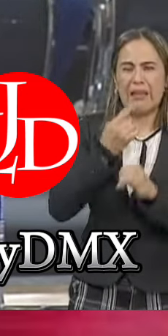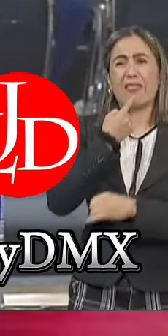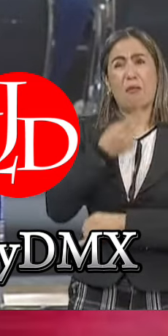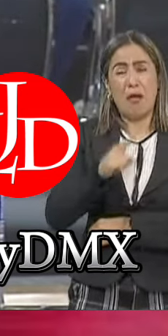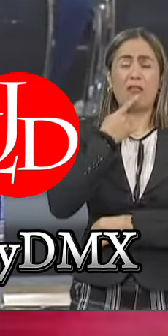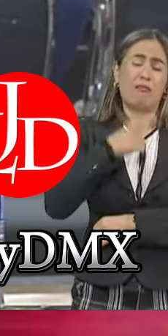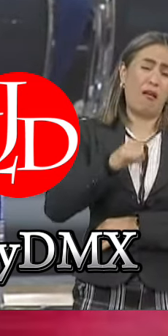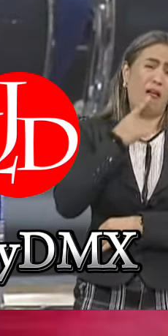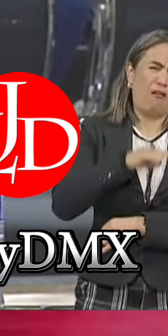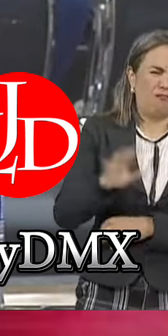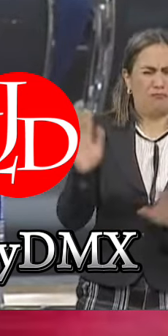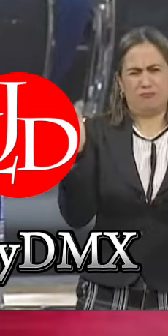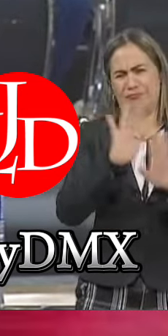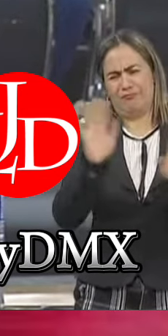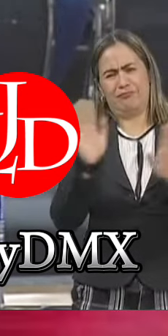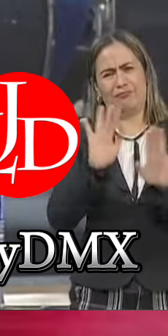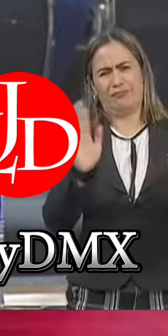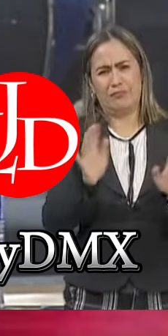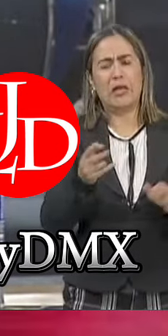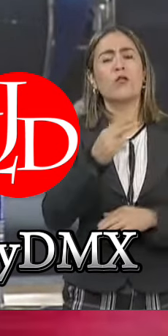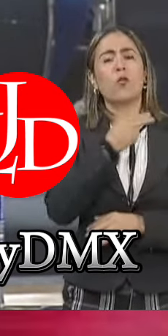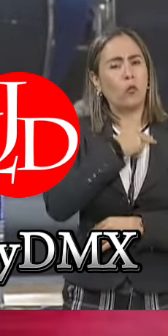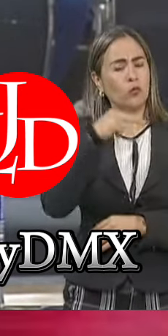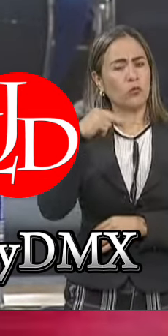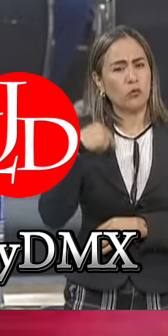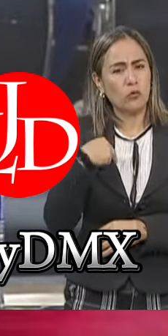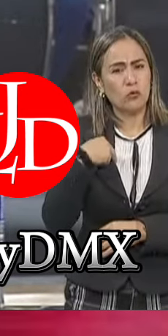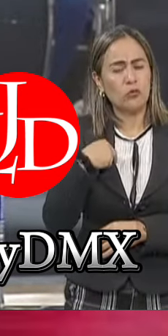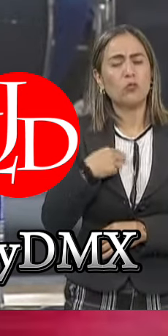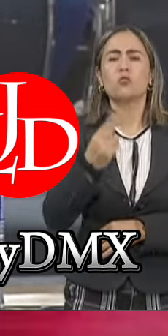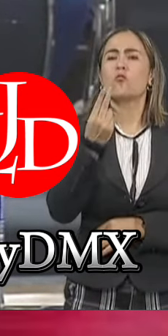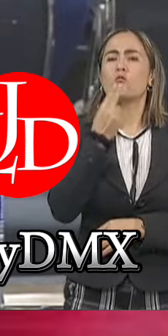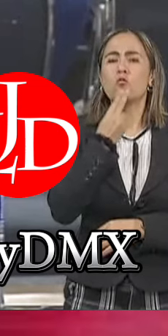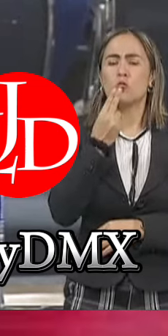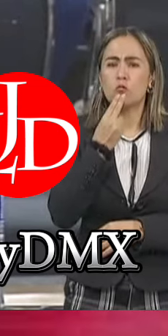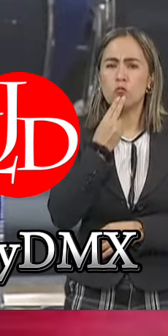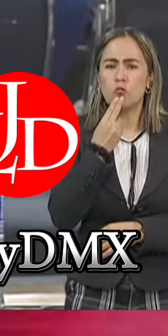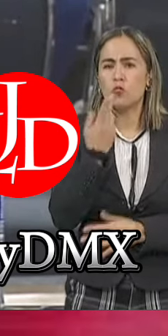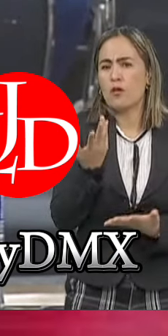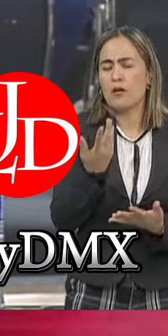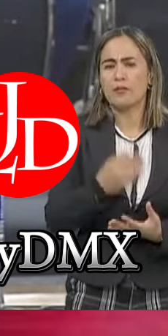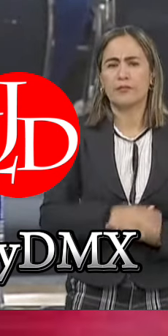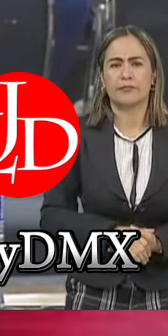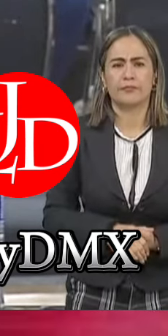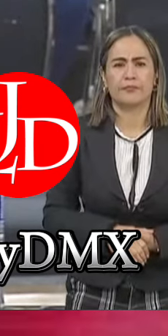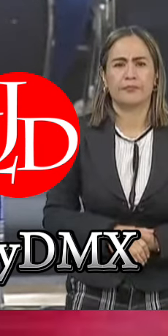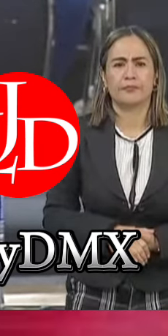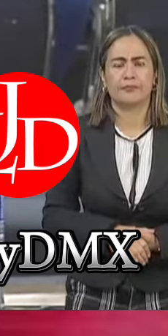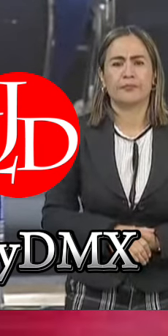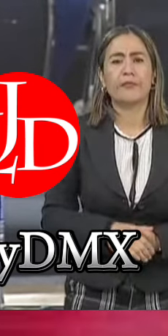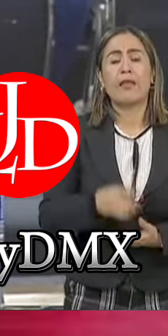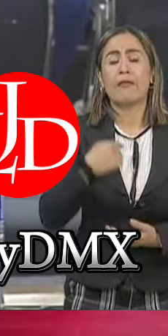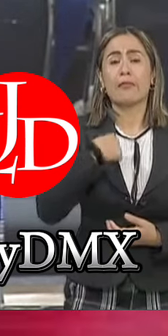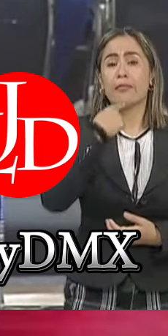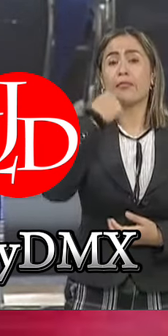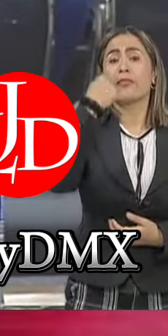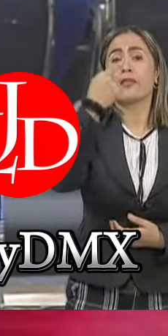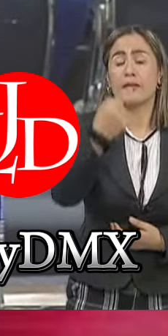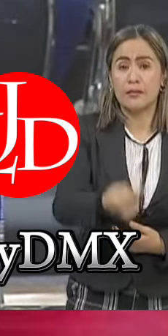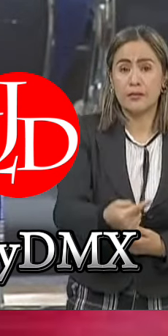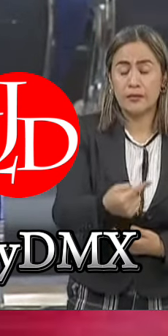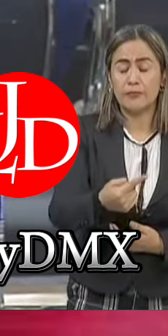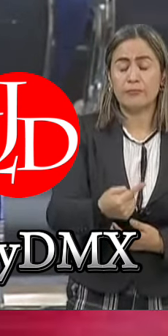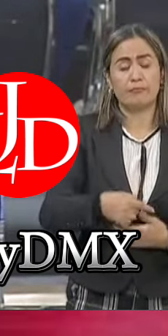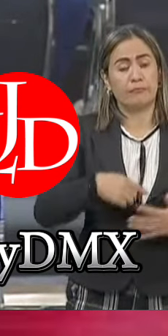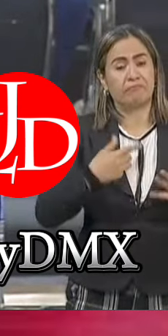nada al contrario somos usuarios de ella lo que estamos diciendo es que se presumen